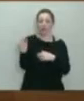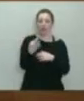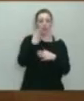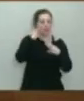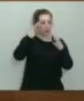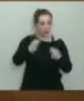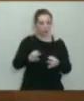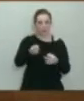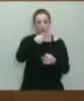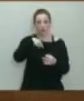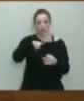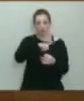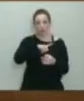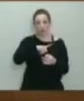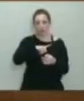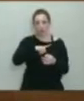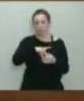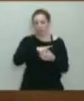haremos alusión